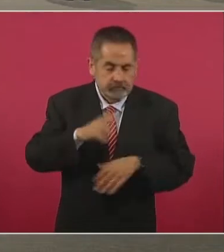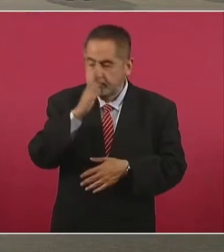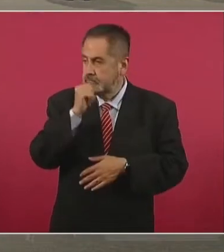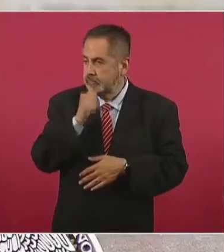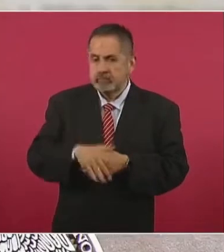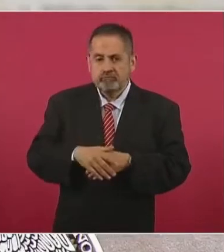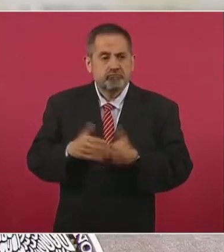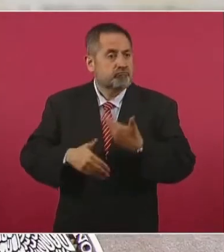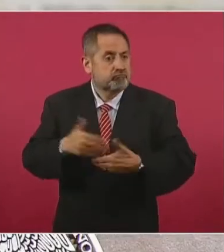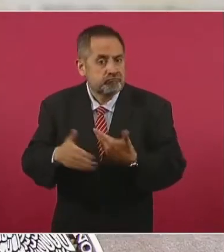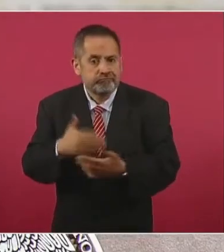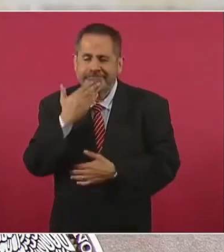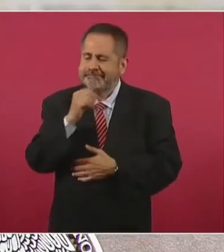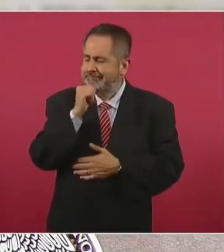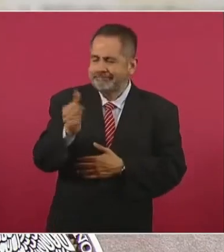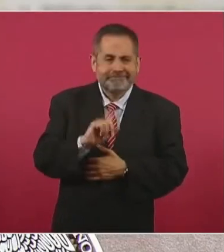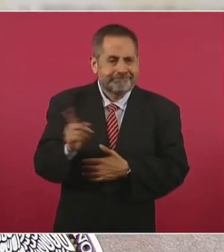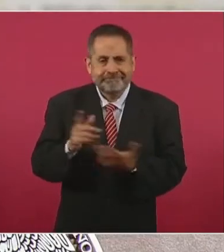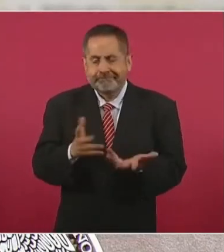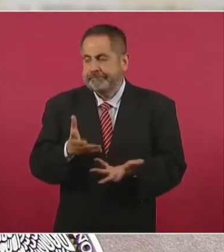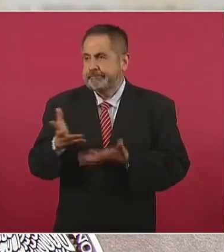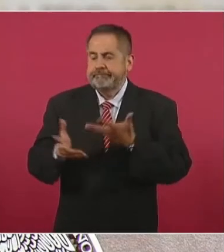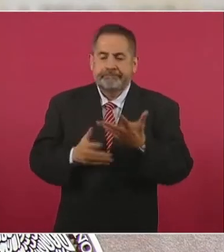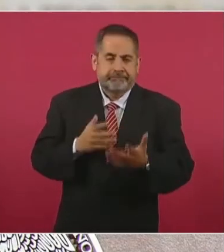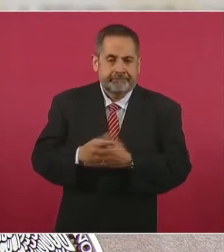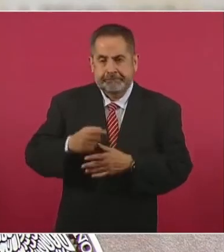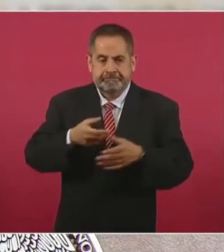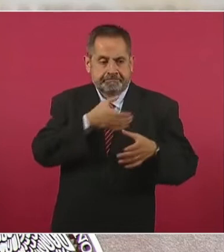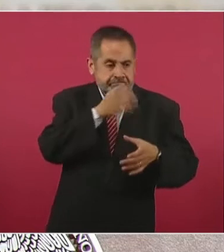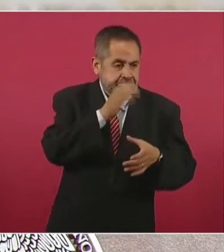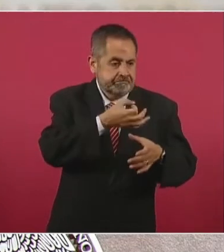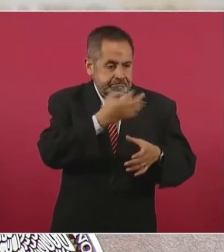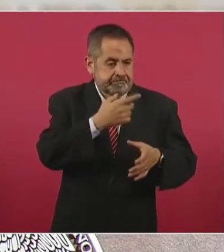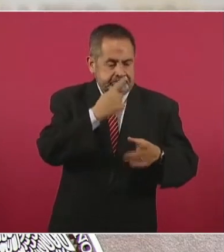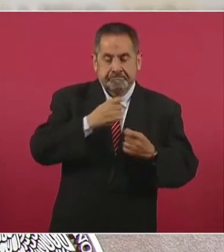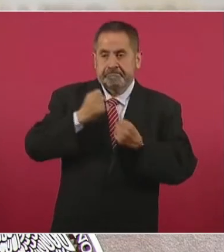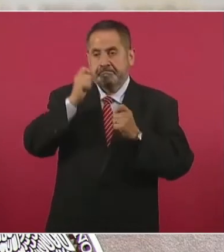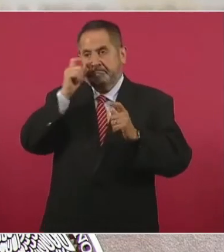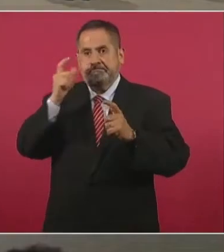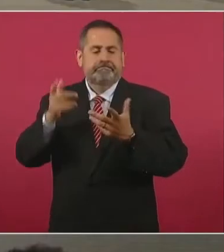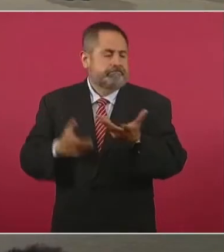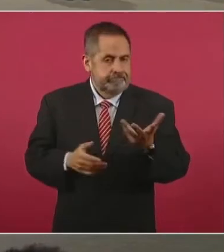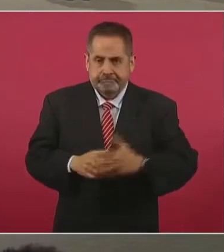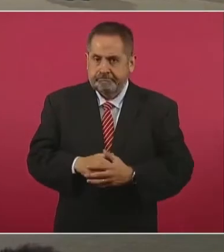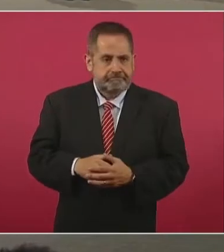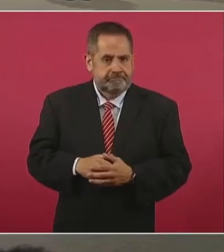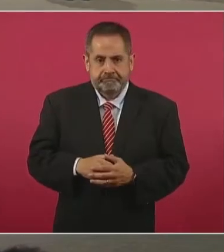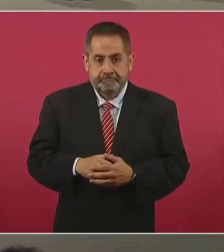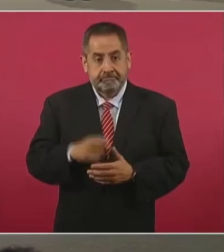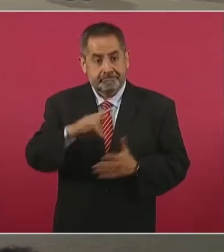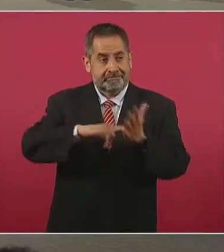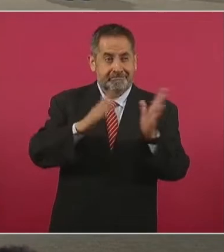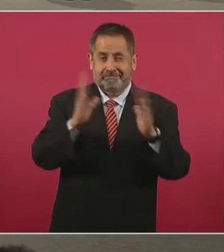menor productividad en general y mayor uso de estimulantes. No hay que olvidar que el posible